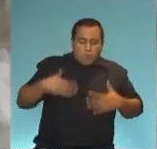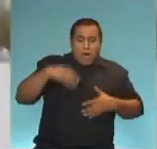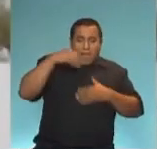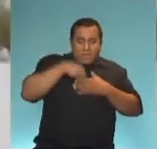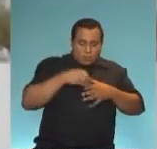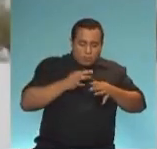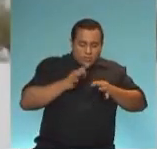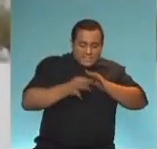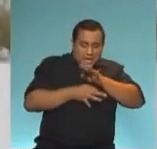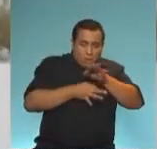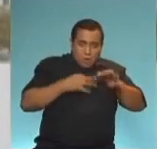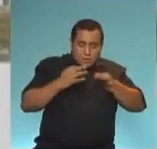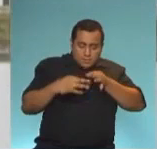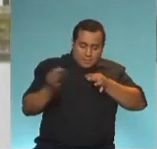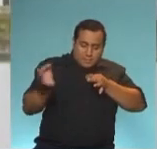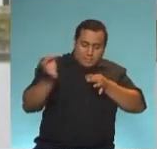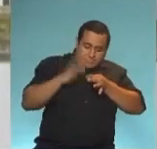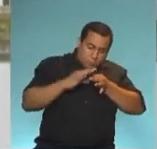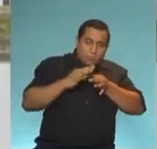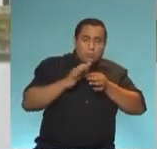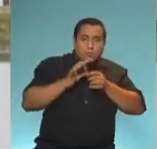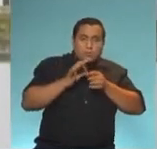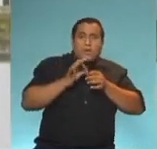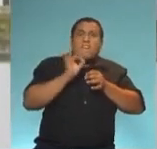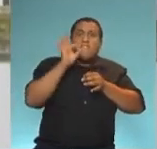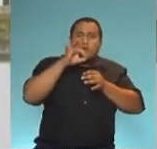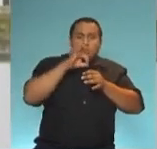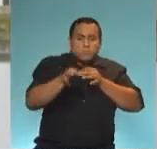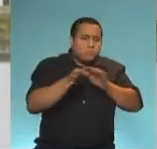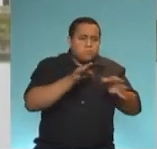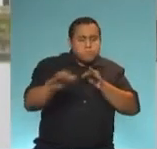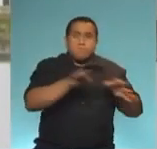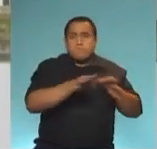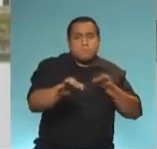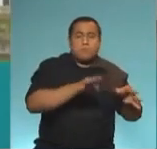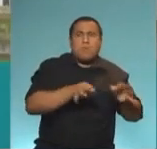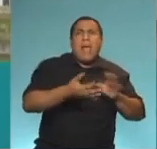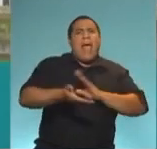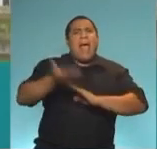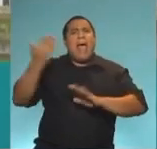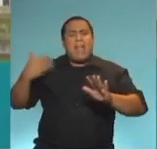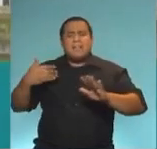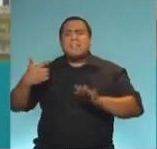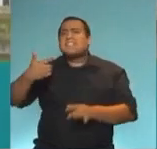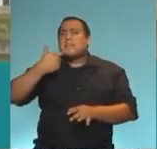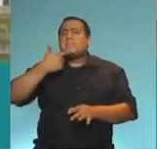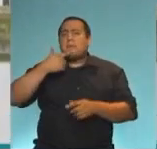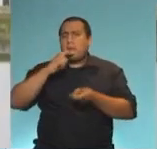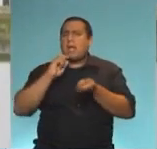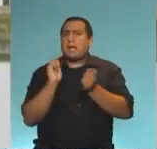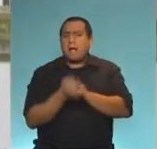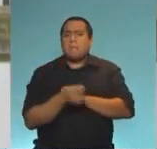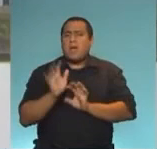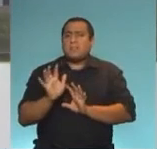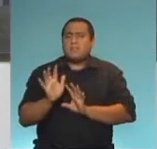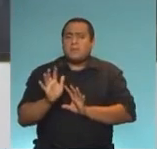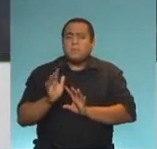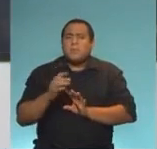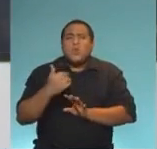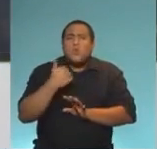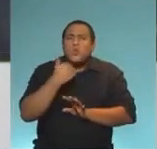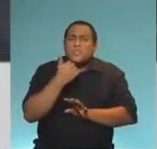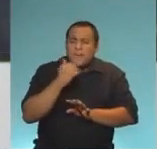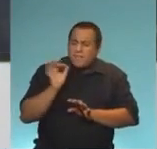replicarse. Esta variante empezó a circular en septiembre. En ese momento no se sabía demasiado qué es lo que